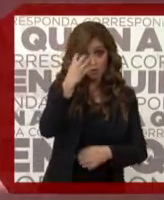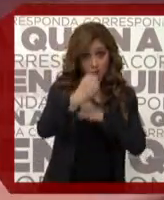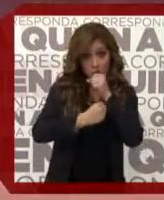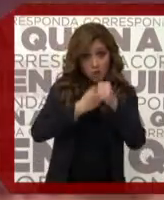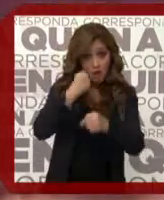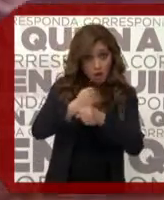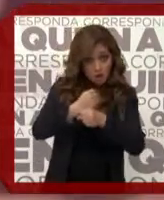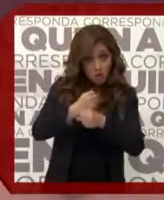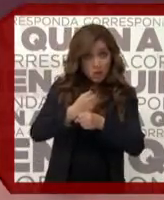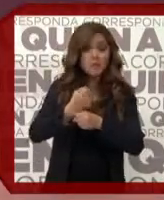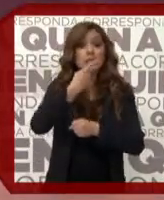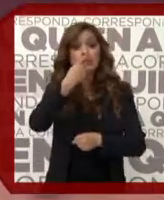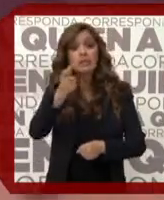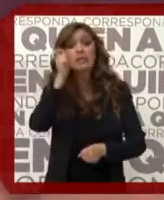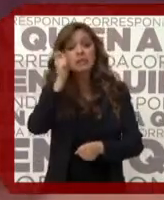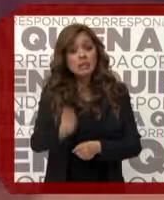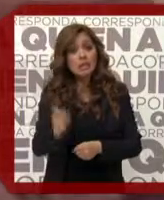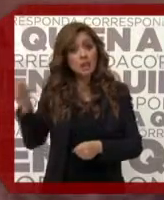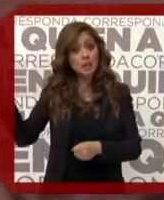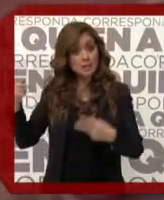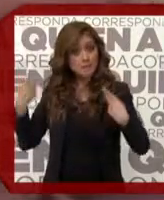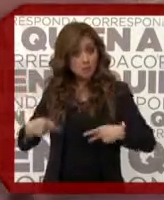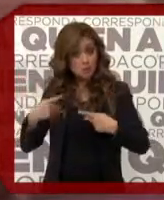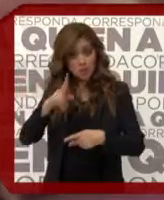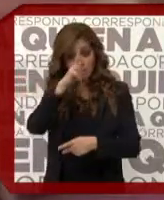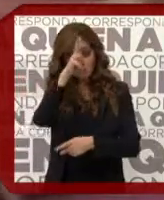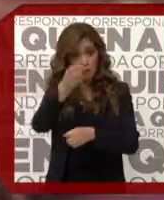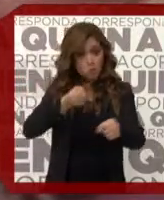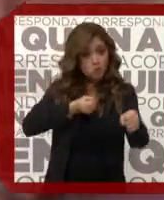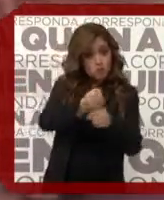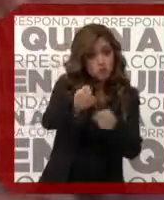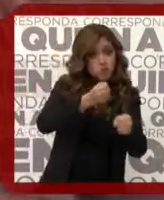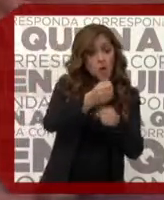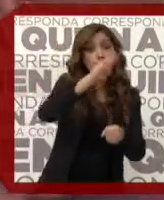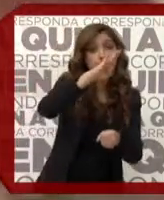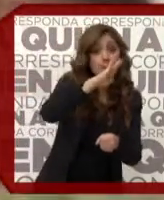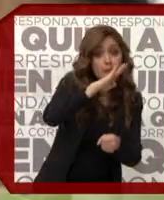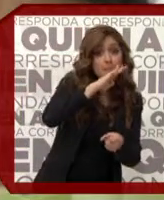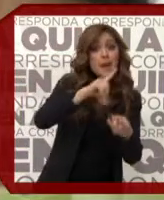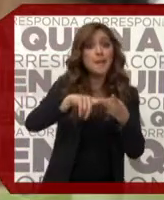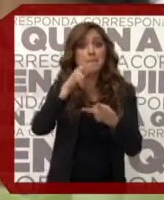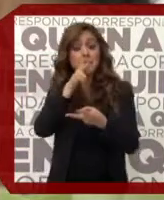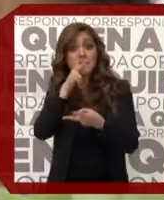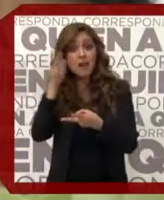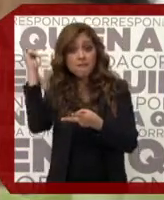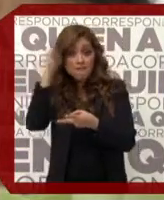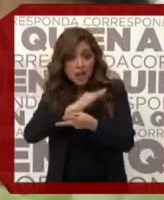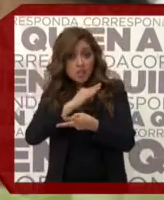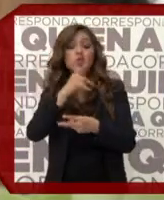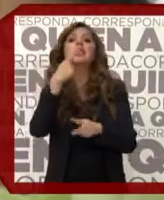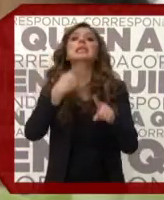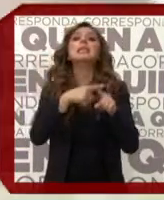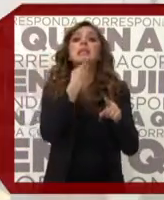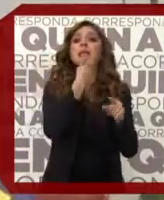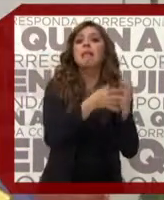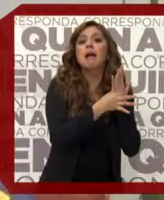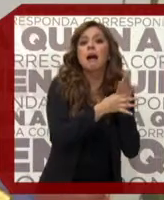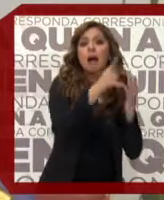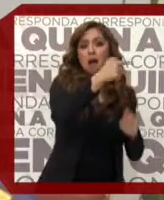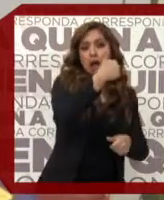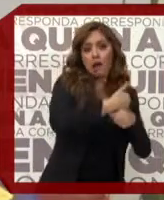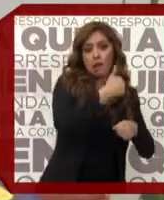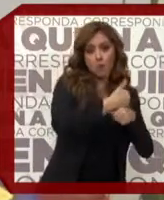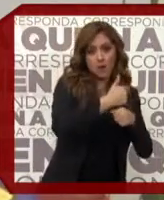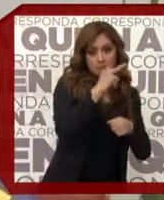quien aparentemente ha sido víctima de violencia por parte de su madre y su padrastro esto según su abuela paterna él lo hemos